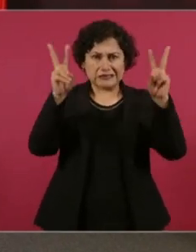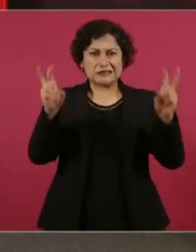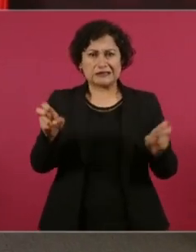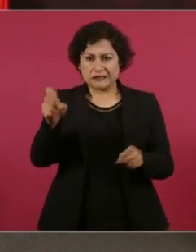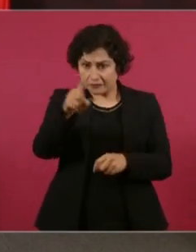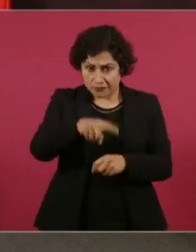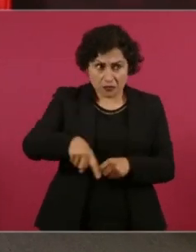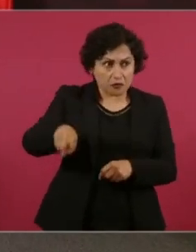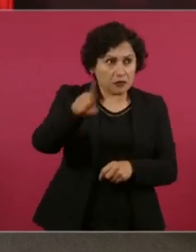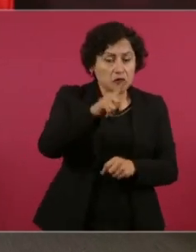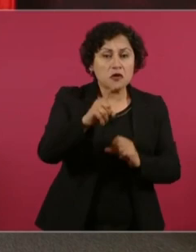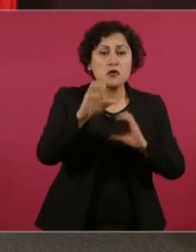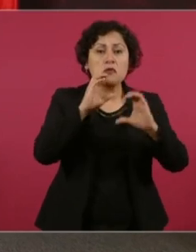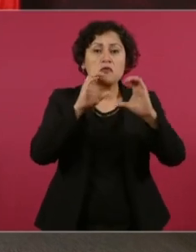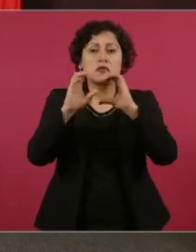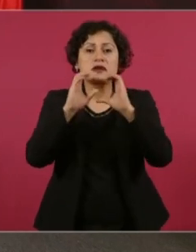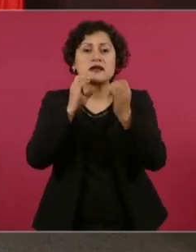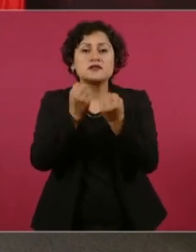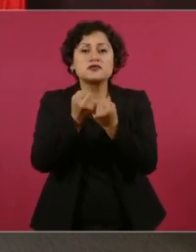estudian comunicación social,